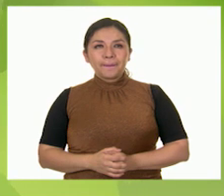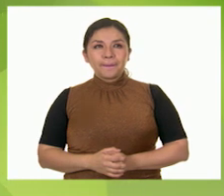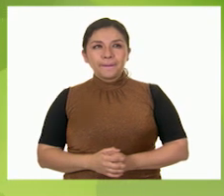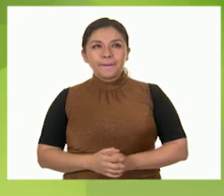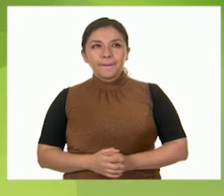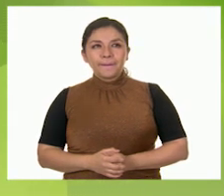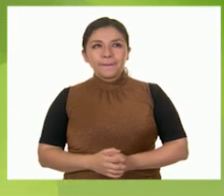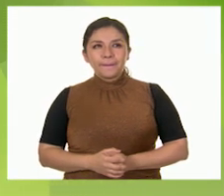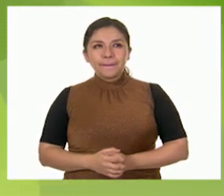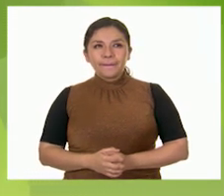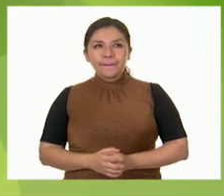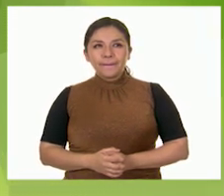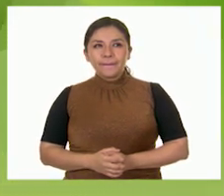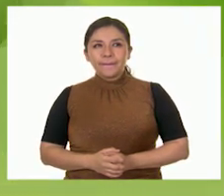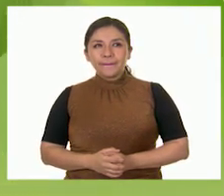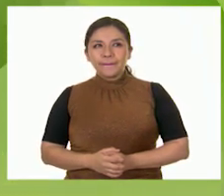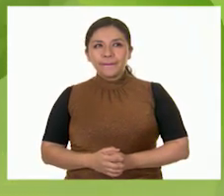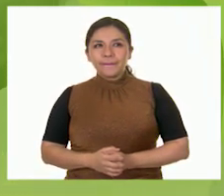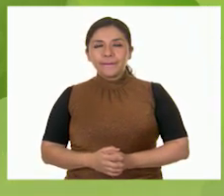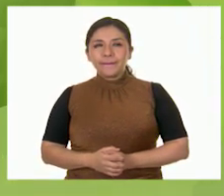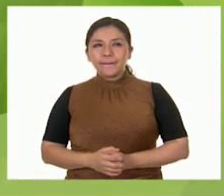Ay, a ver.